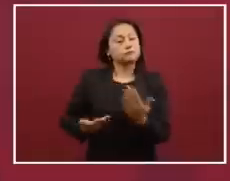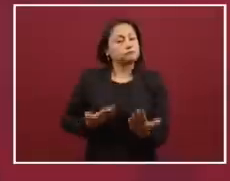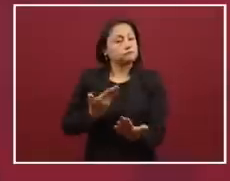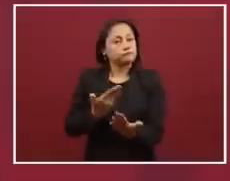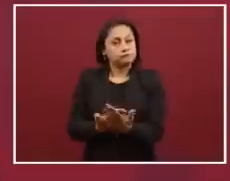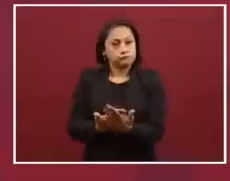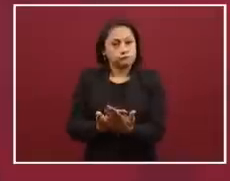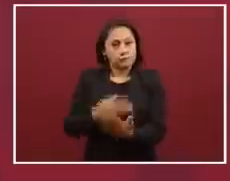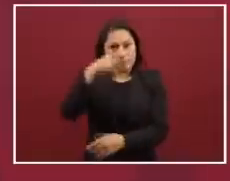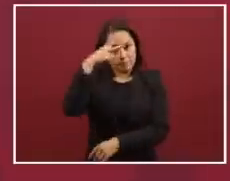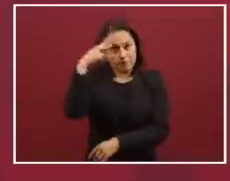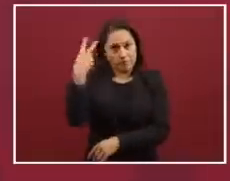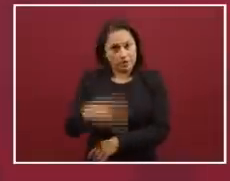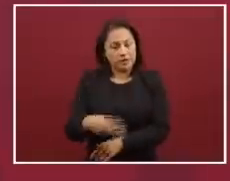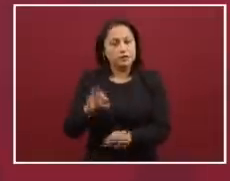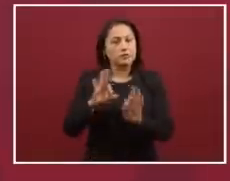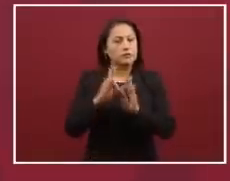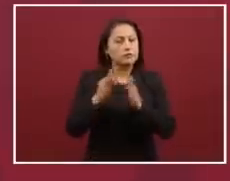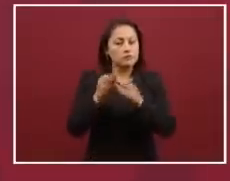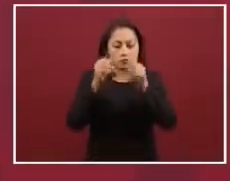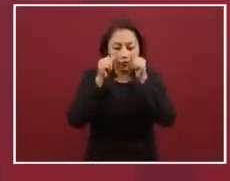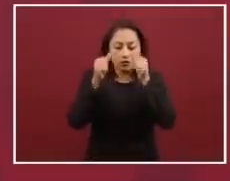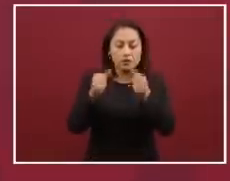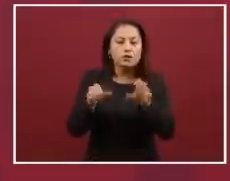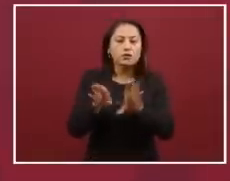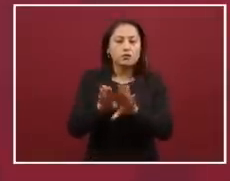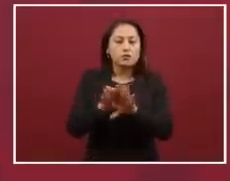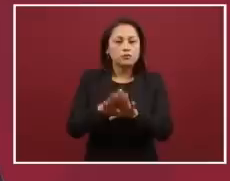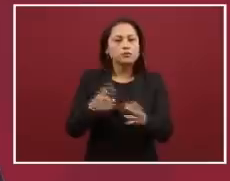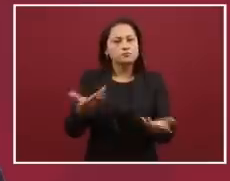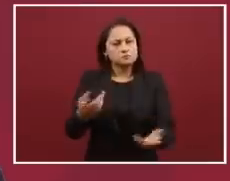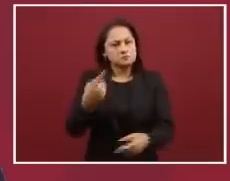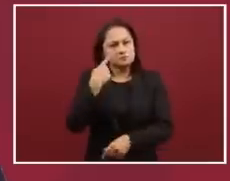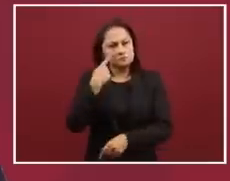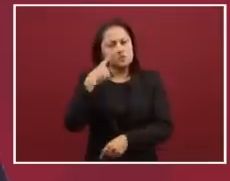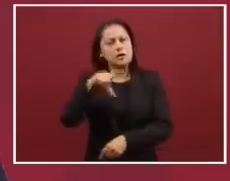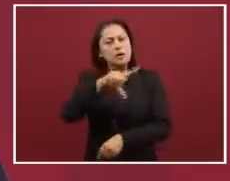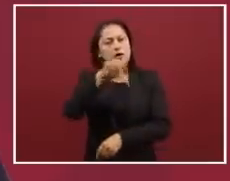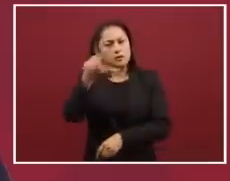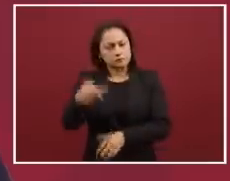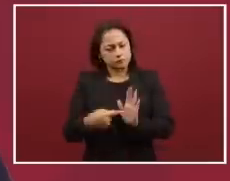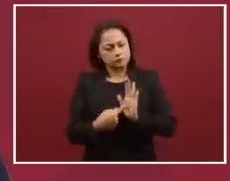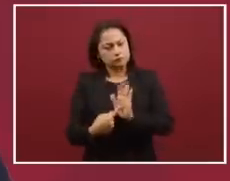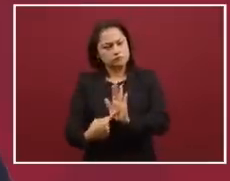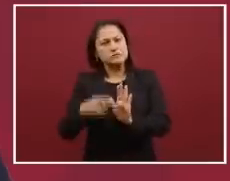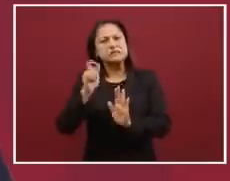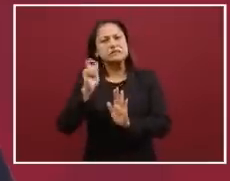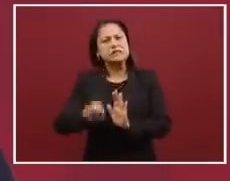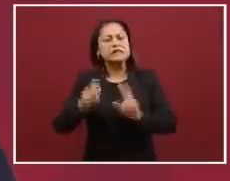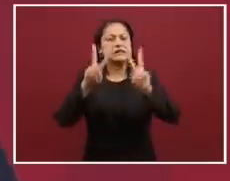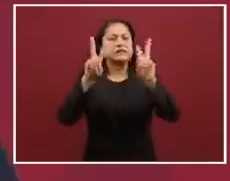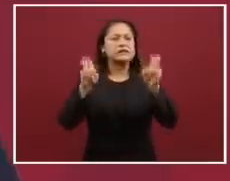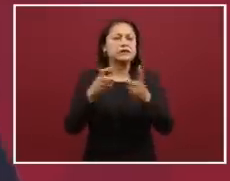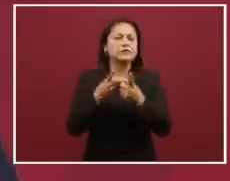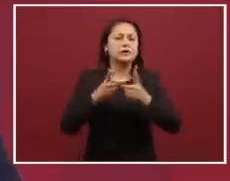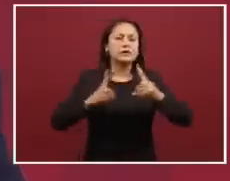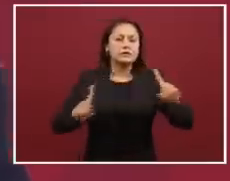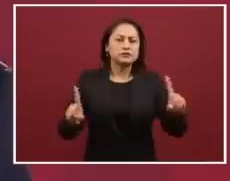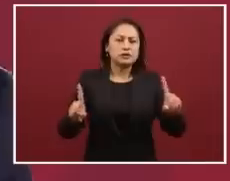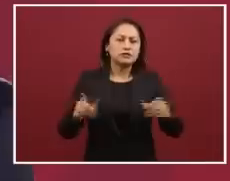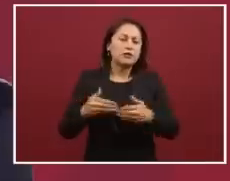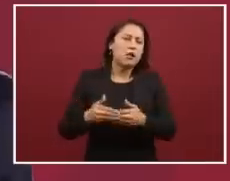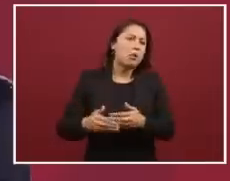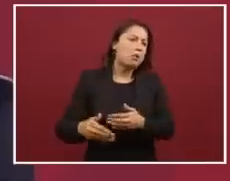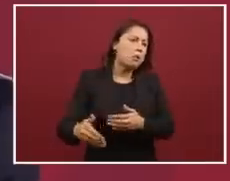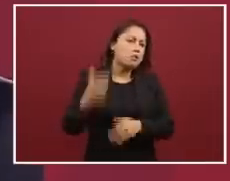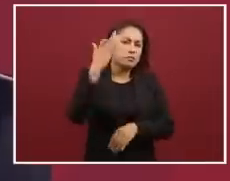Y vamos a demostrar que sí se puede, y que sí se puede en el corto plazo. Que el desarrollo no es que sea una idea de largo plazo, sino